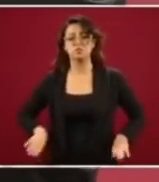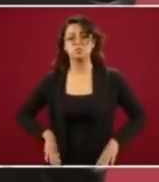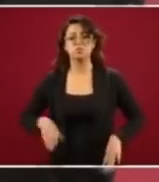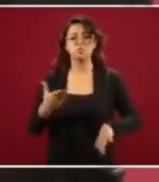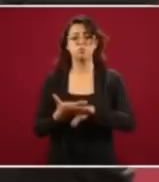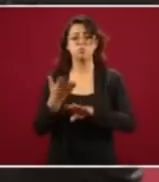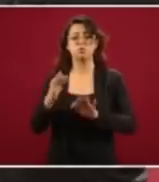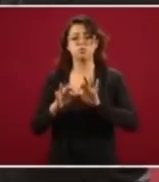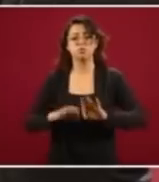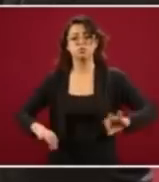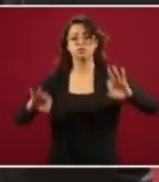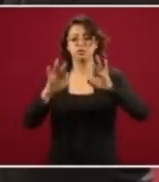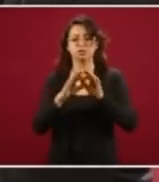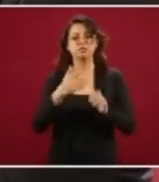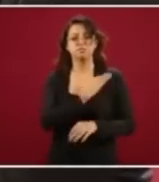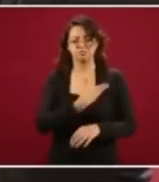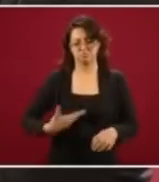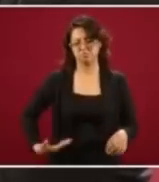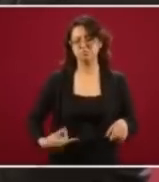del presidente,